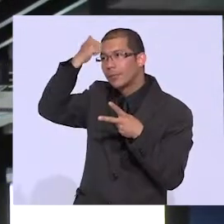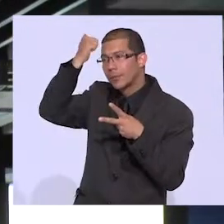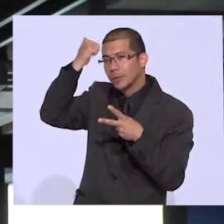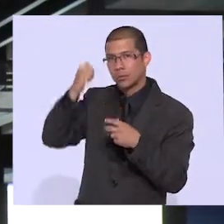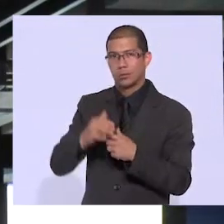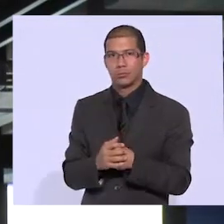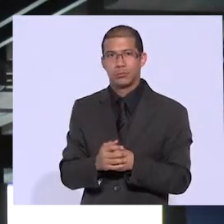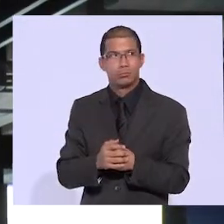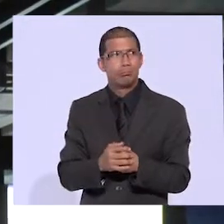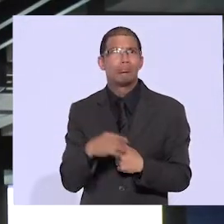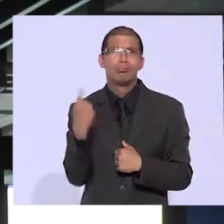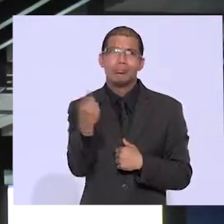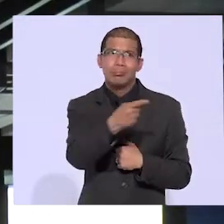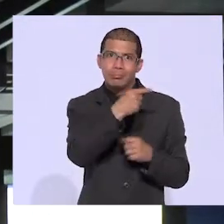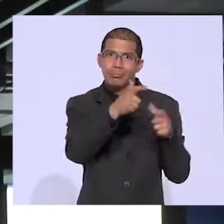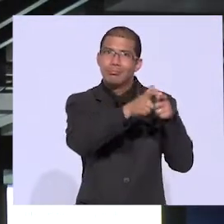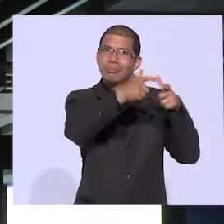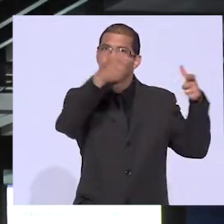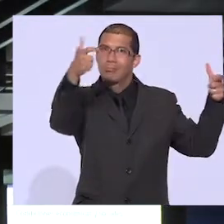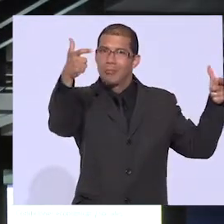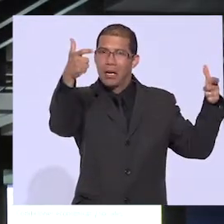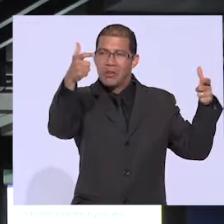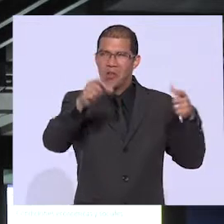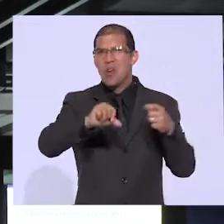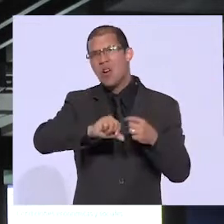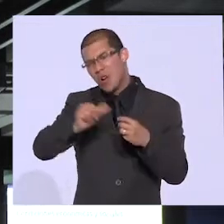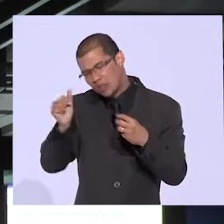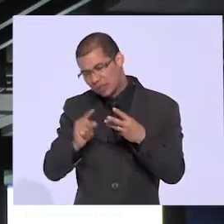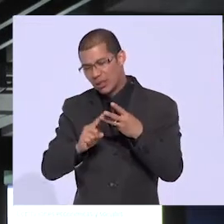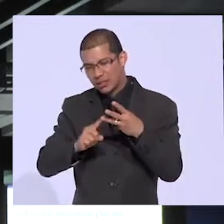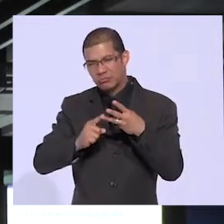A partir de ahí entran pues otras profesiones